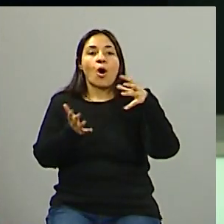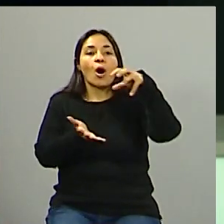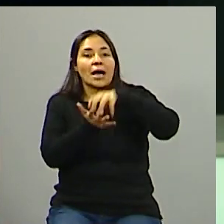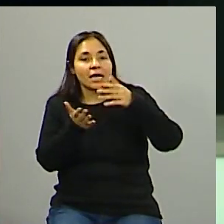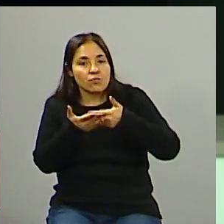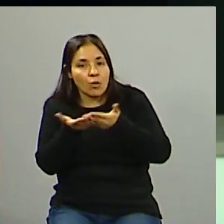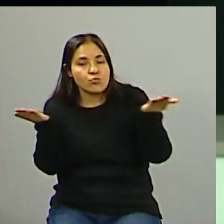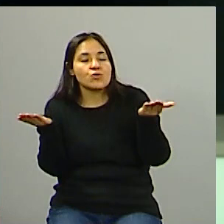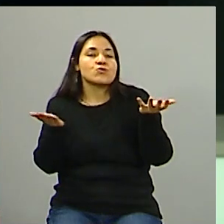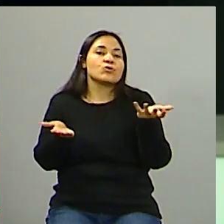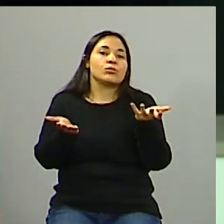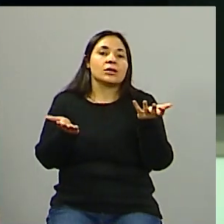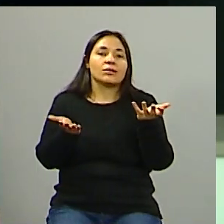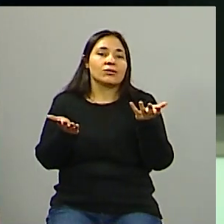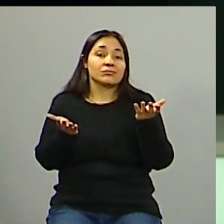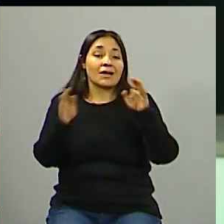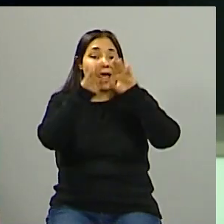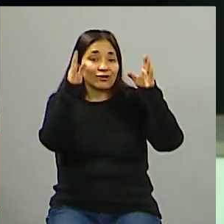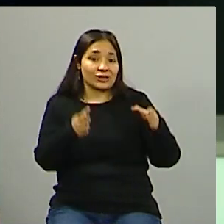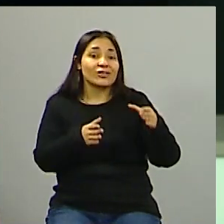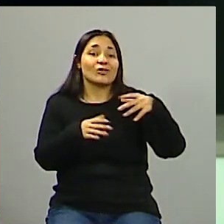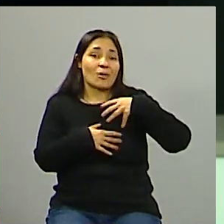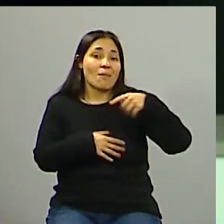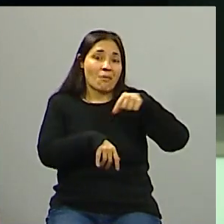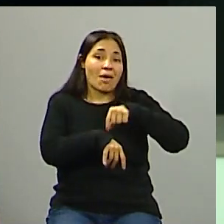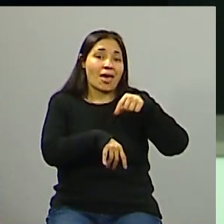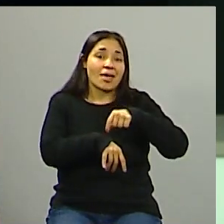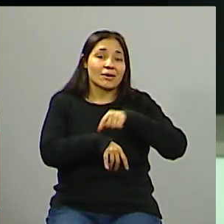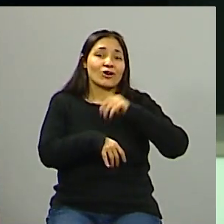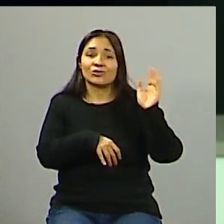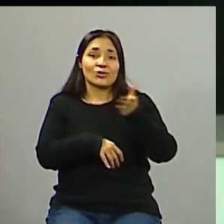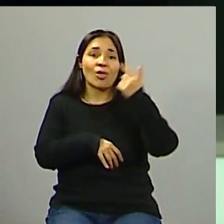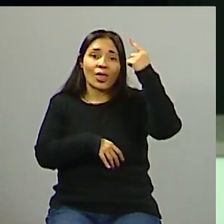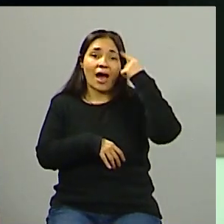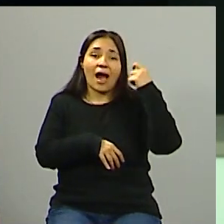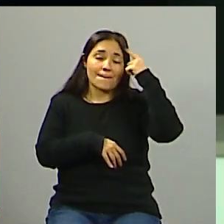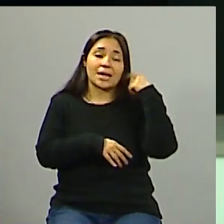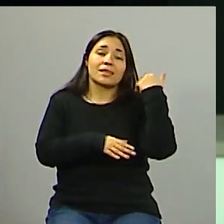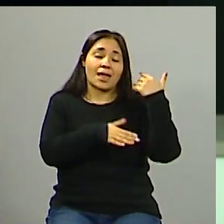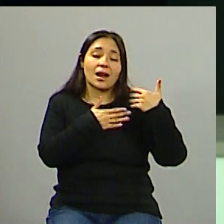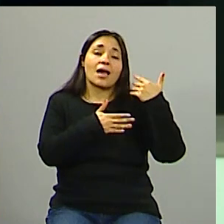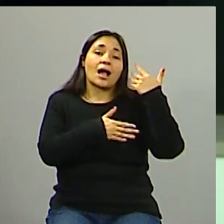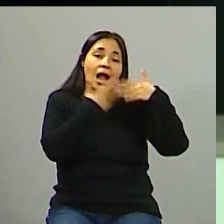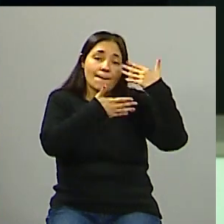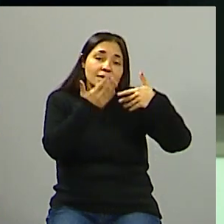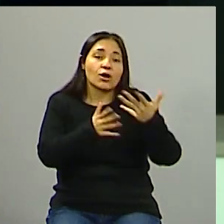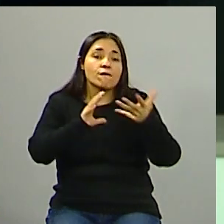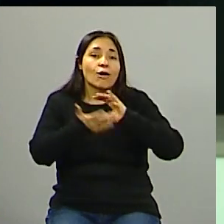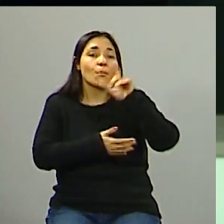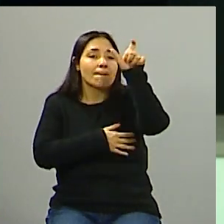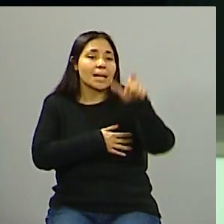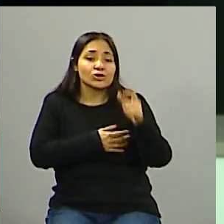públicos y en los centros médicos también se capacite en buenos tratos hacia las personas mayores,